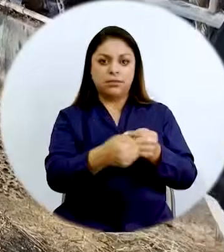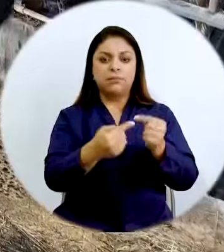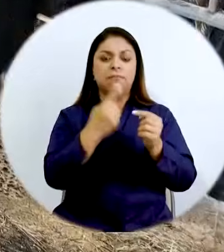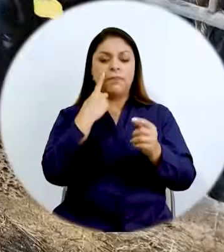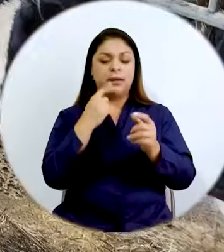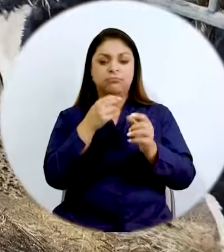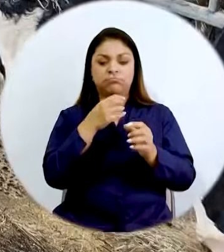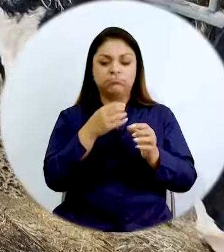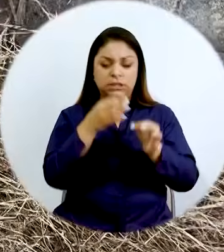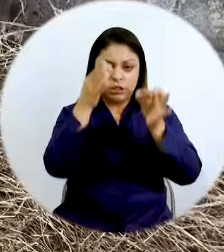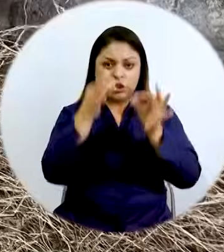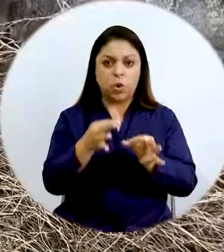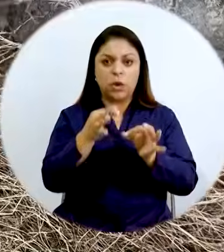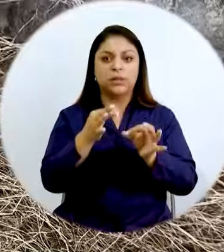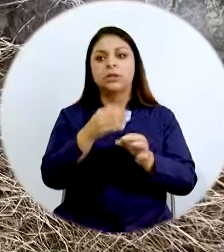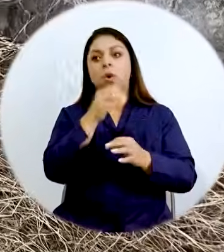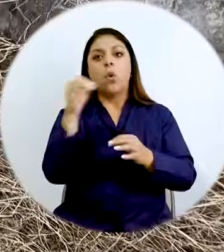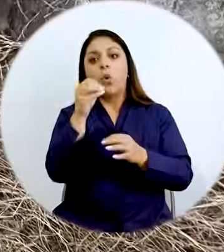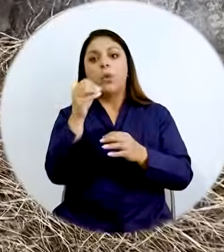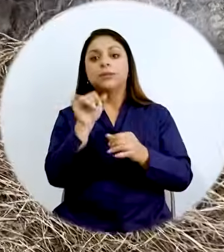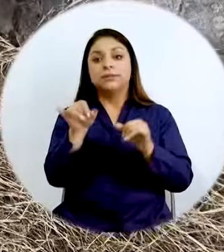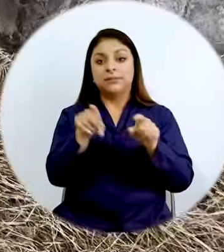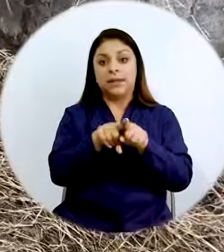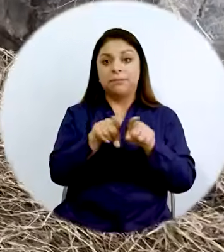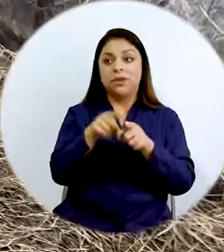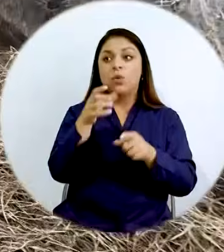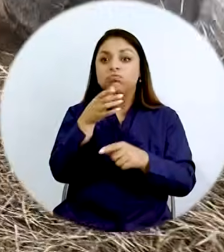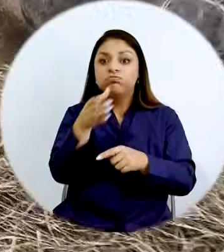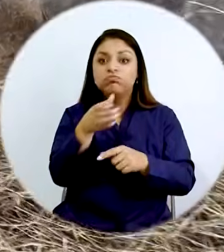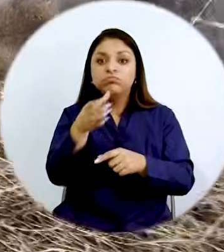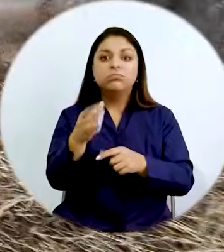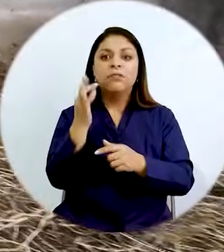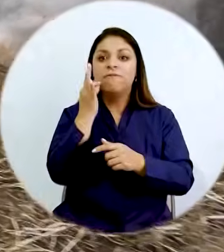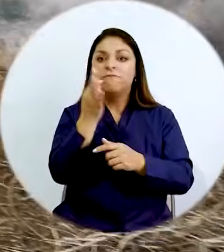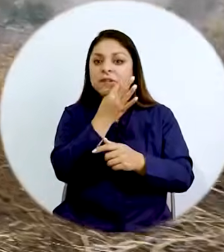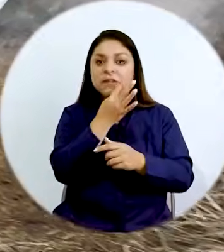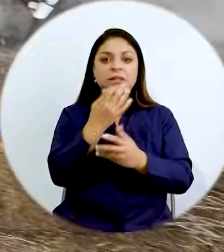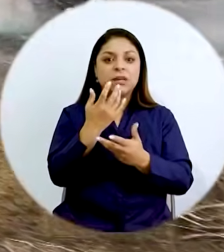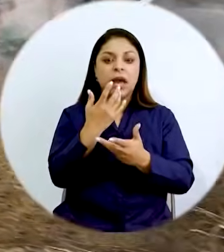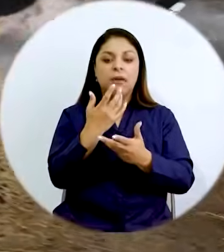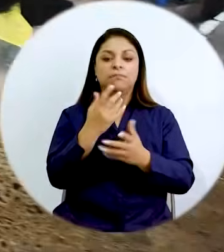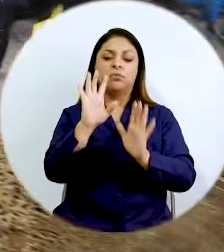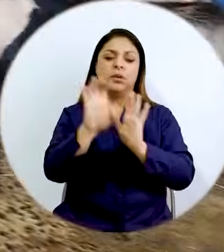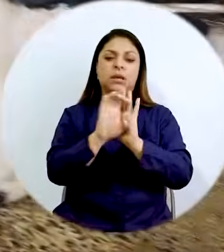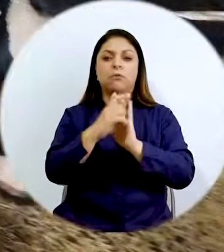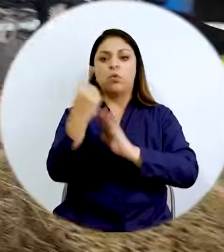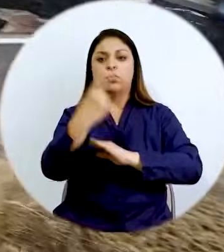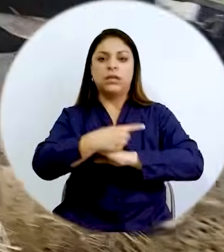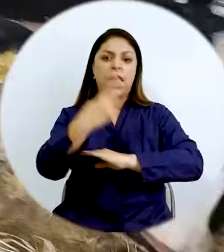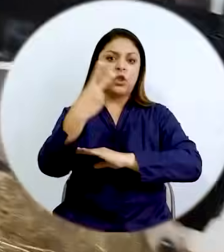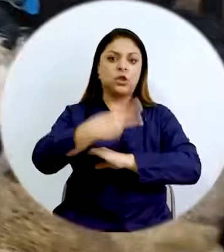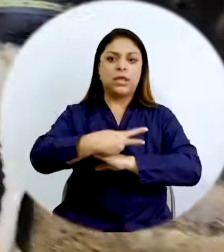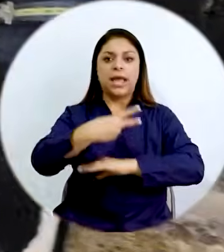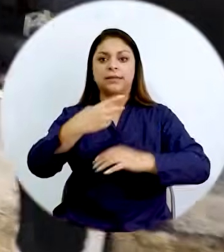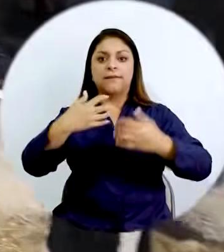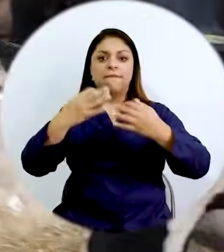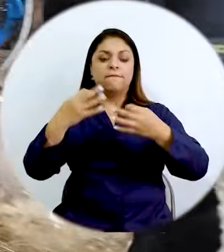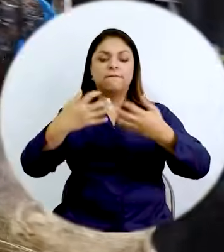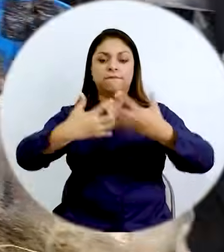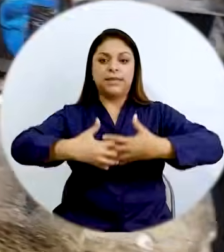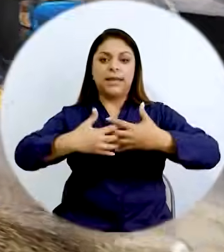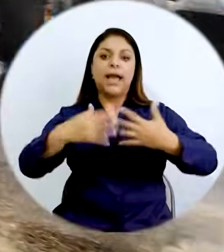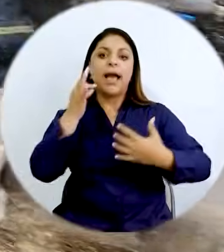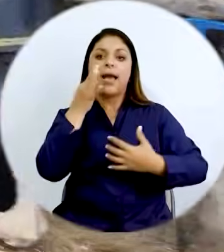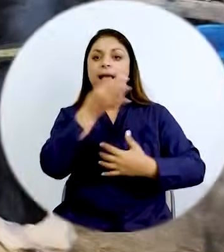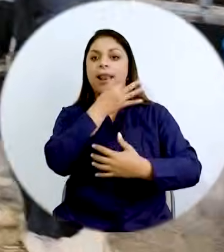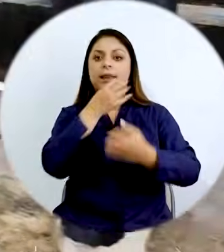sugerir cosas a la finca oportunamente, ¿verdad? Un día o 2 días en una finca lechera para algunas decisiones significa